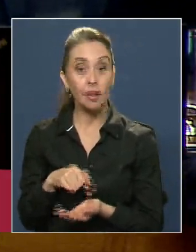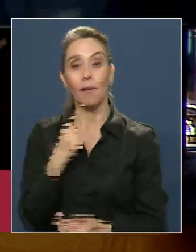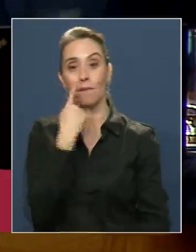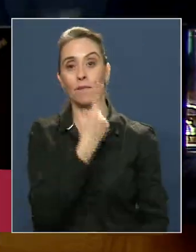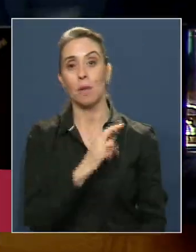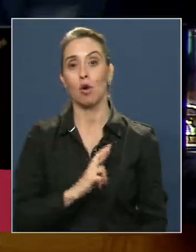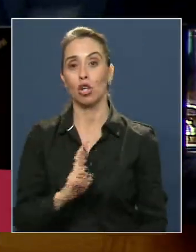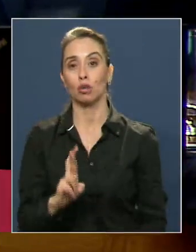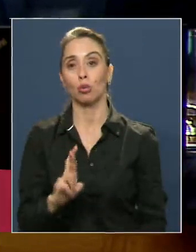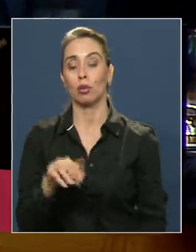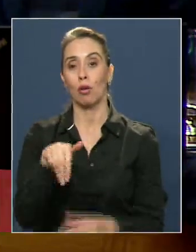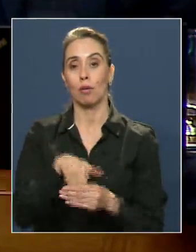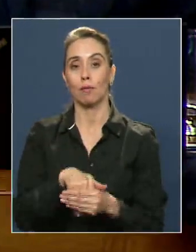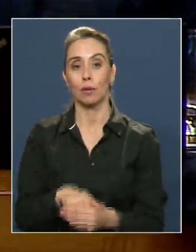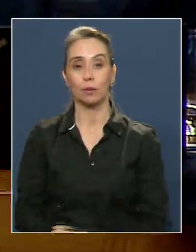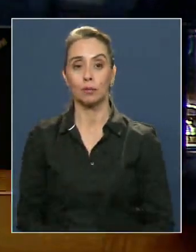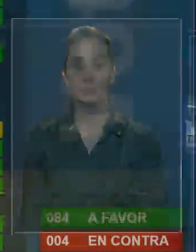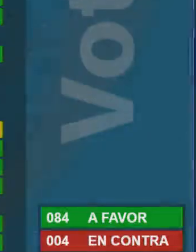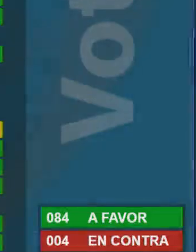Resultado de la votación.